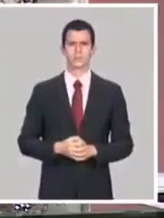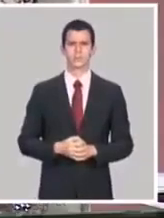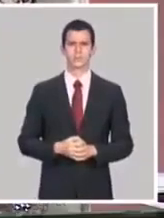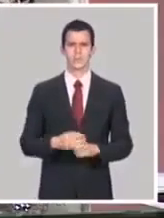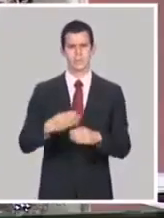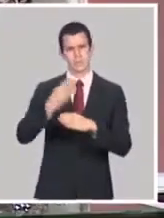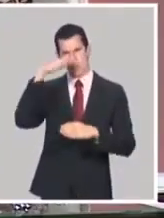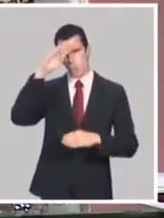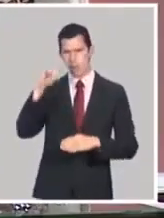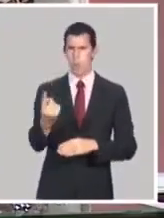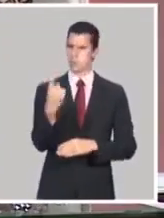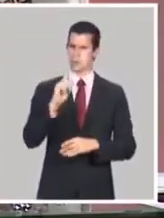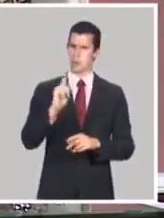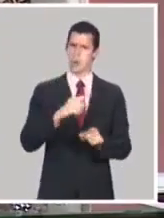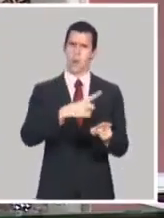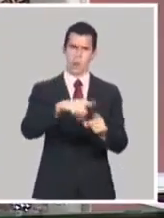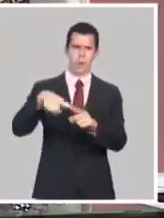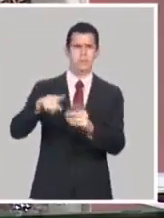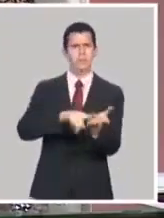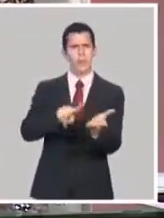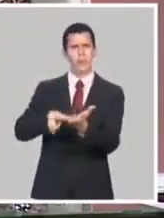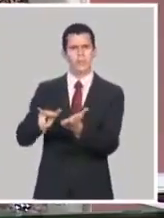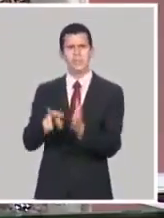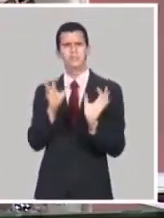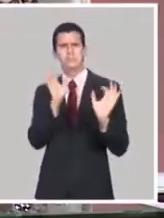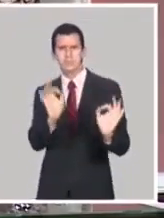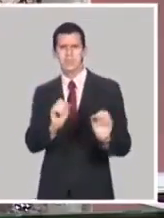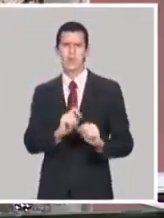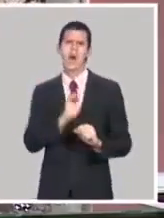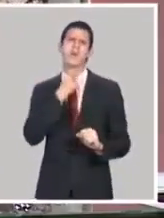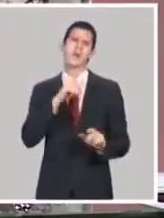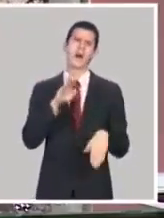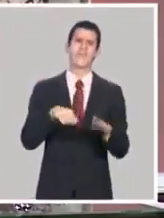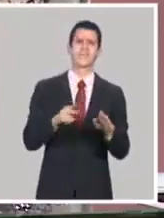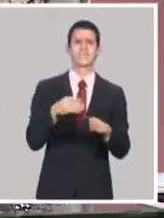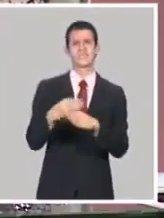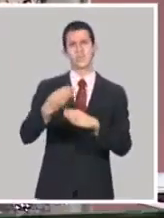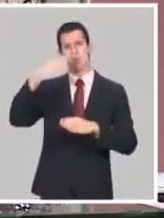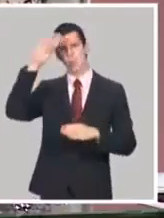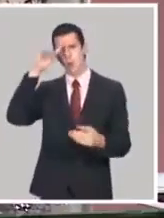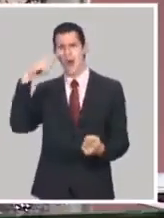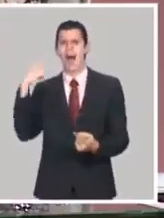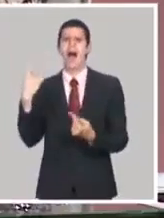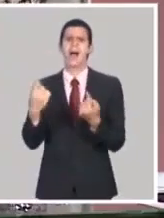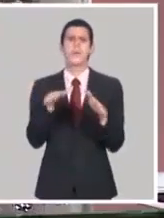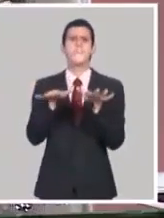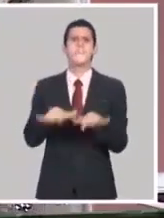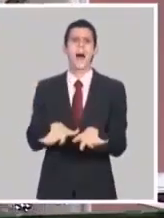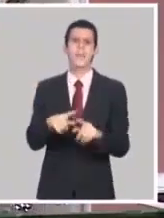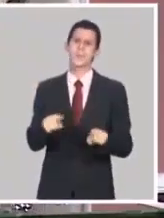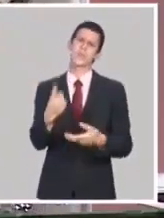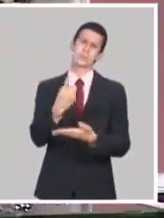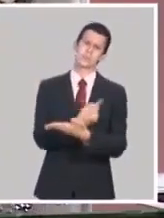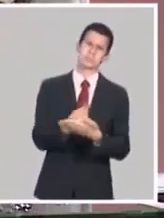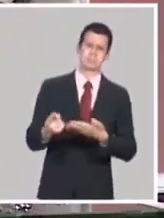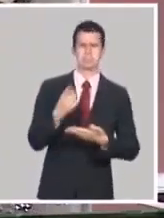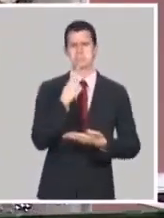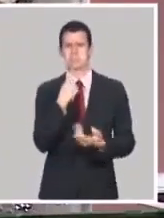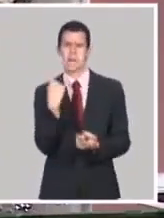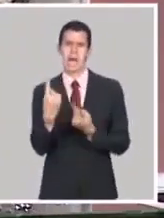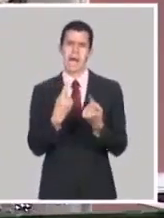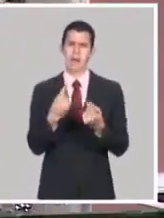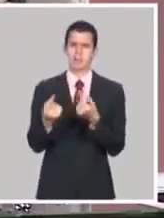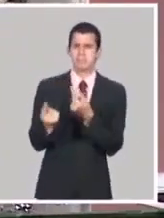raciones y si han tenido alguna afectación ha sido muy breve de una semana por una medida preventiva